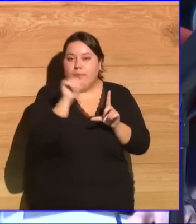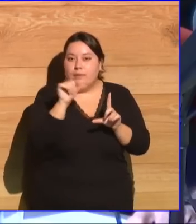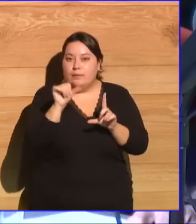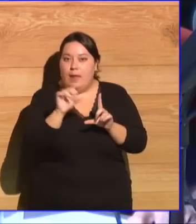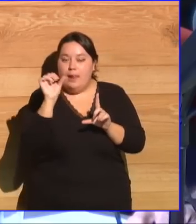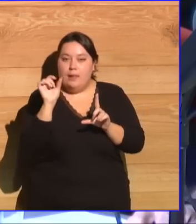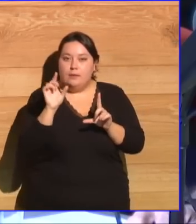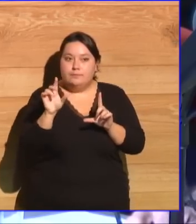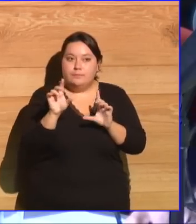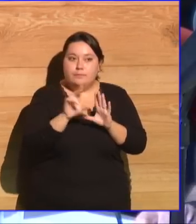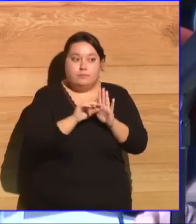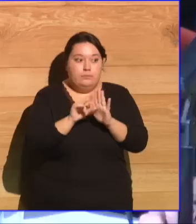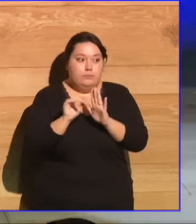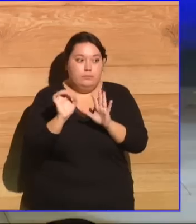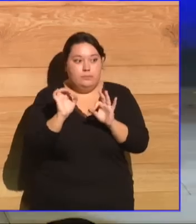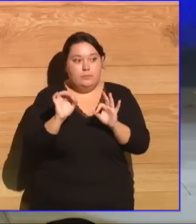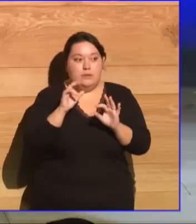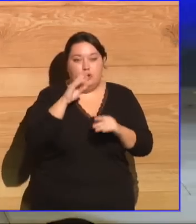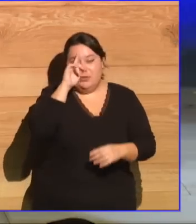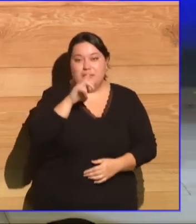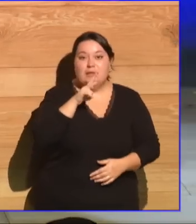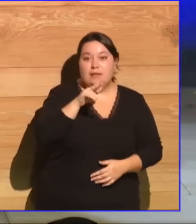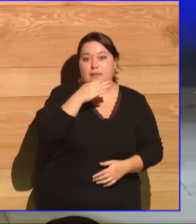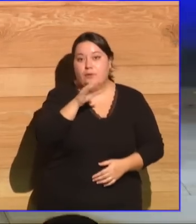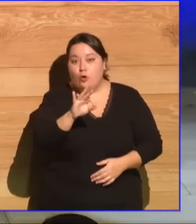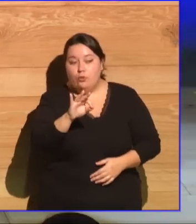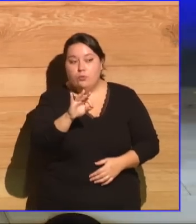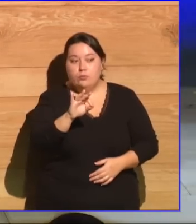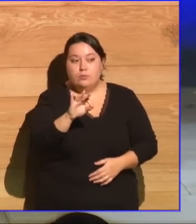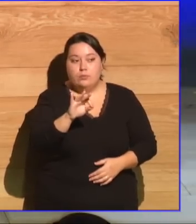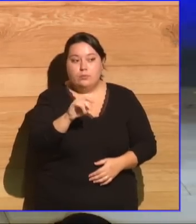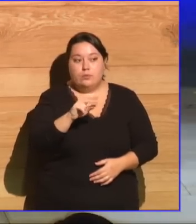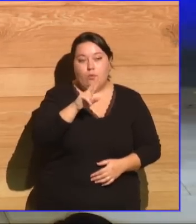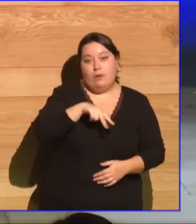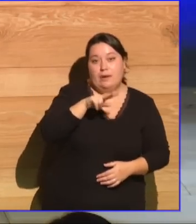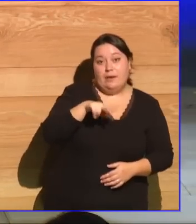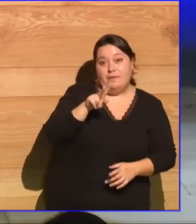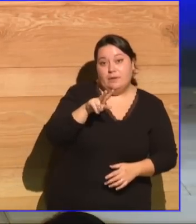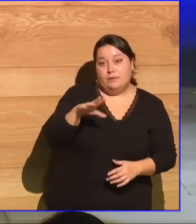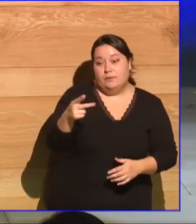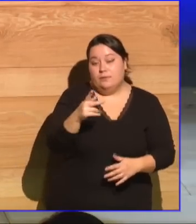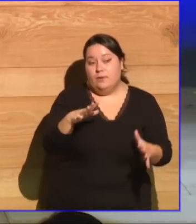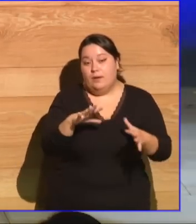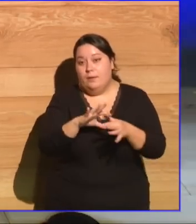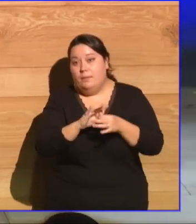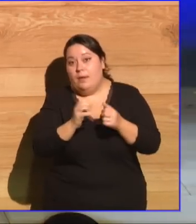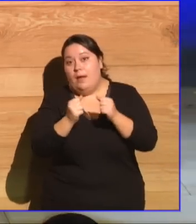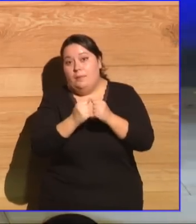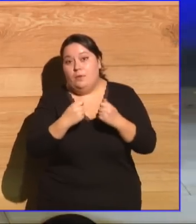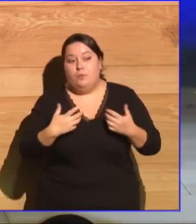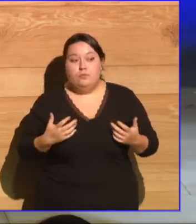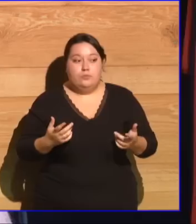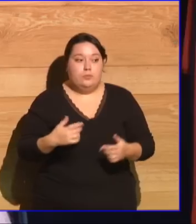yo lo he visto en HBO. No, es de Pues es Netflix. bastante de- probable. de Netflix, que son amigos de HBO. No sé, a lo mejor Es de Netflix, pero